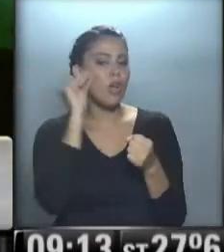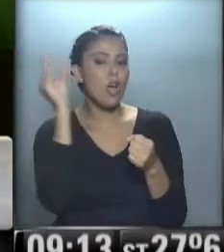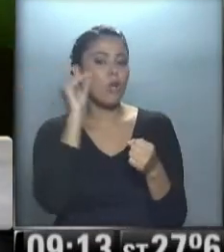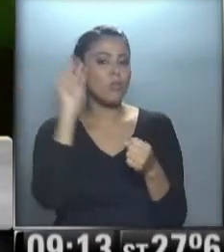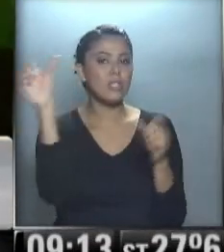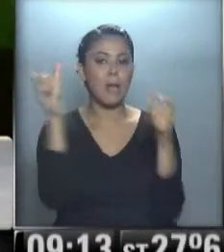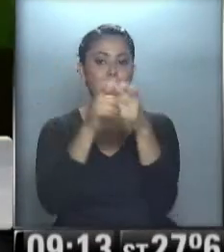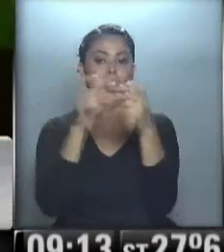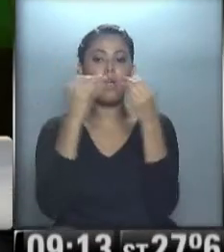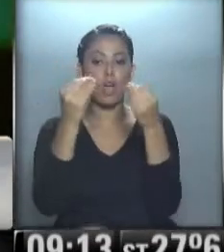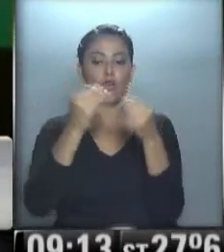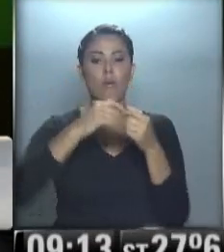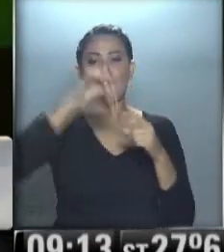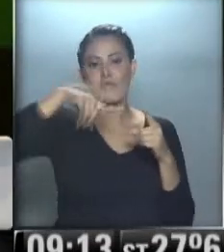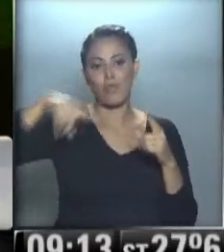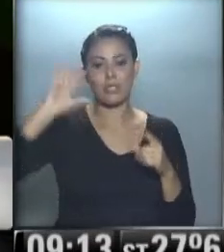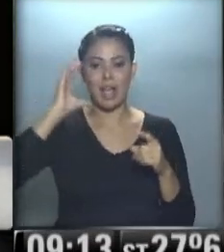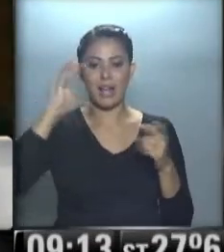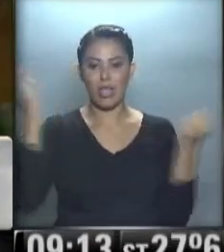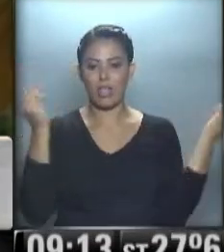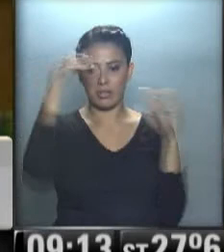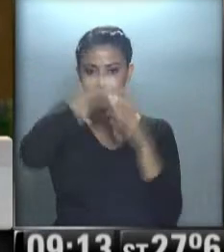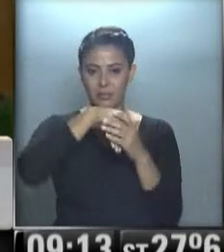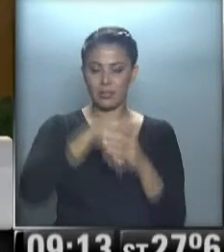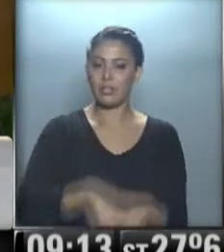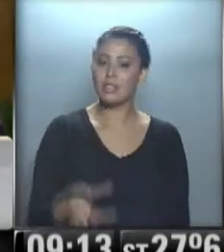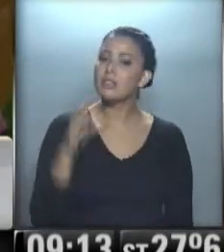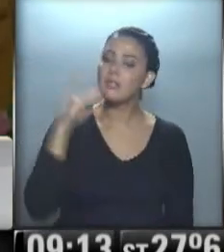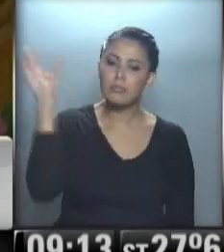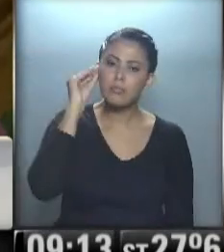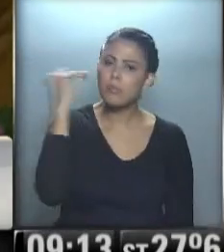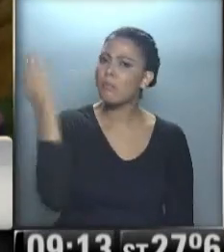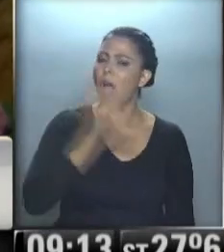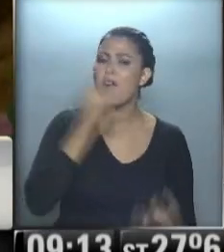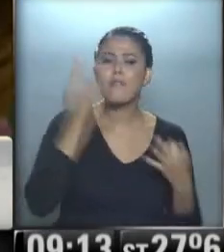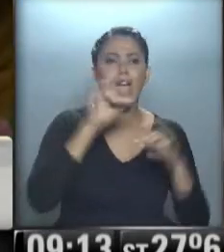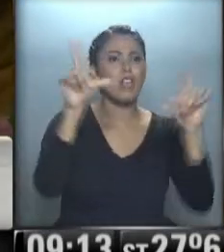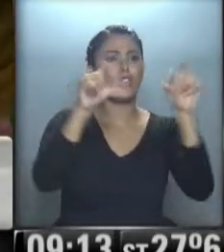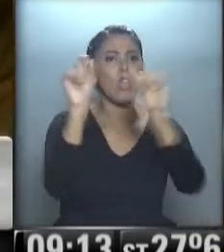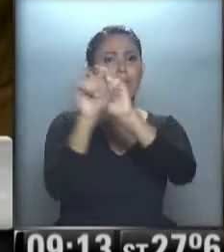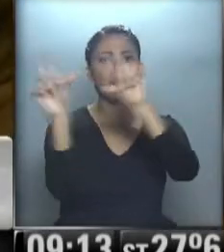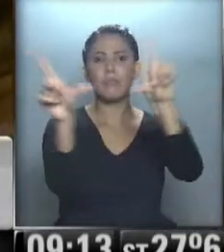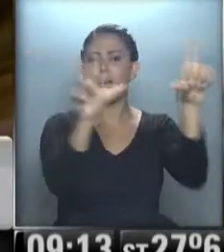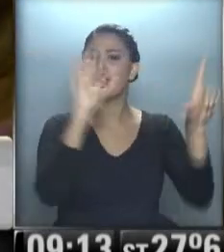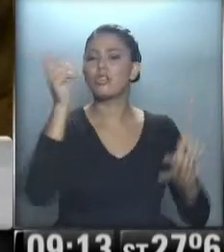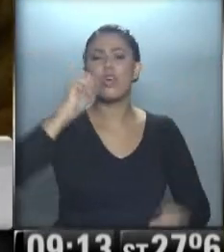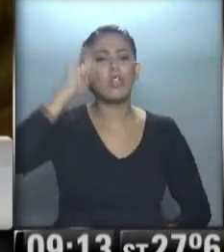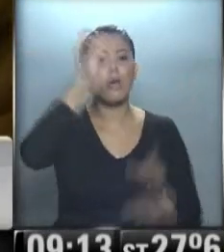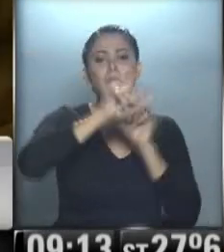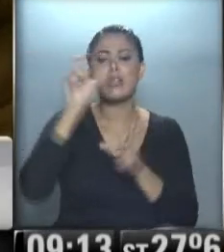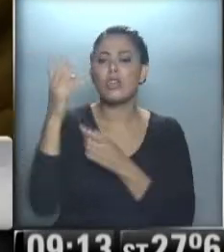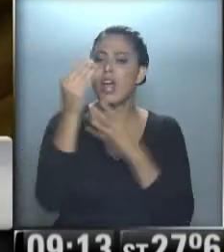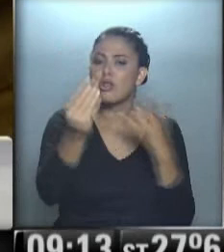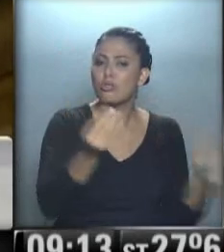films a través de una frecuencia modulada. Perfecto, el sonido perfecto, la imagen, todo muy agradable y toda la gente ayuda